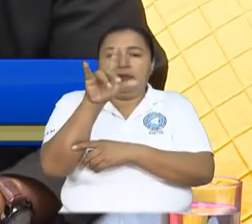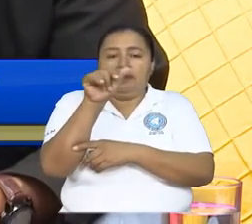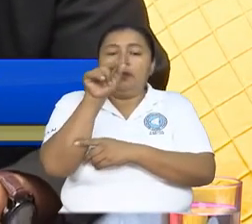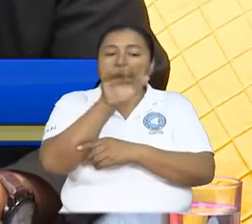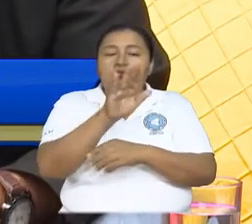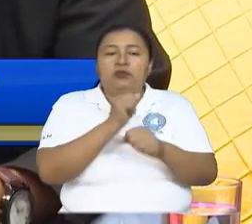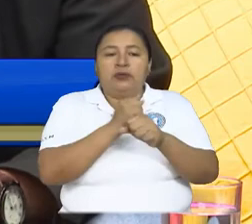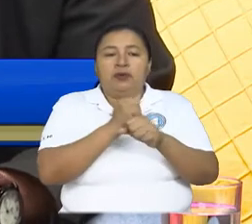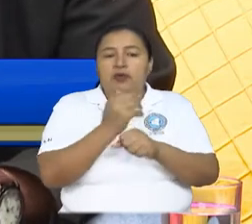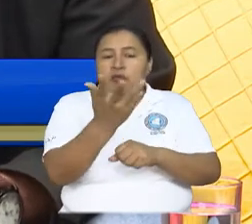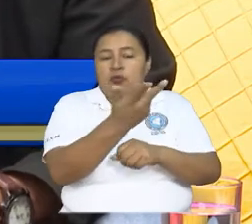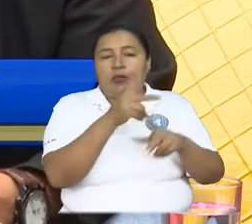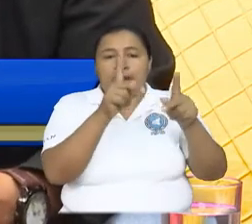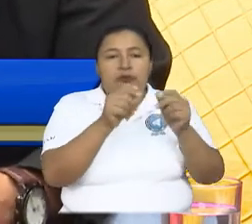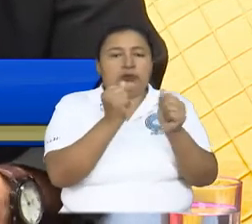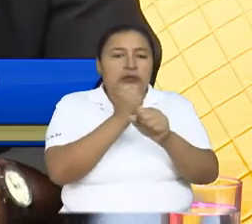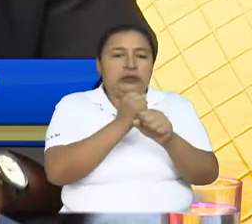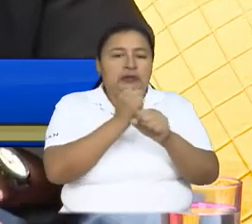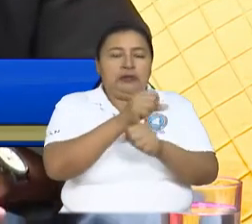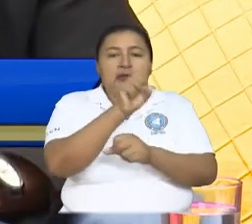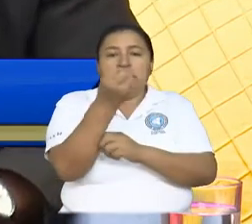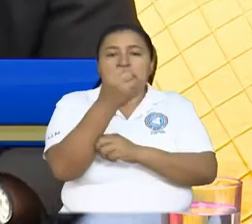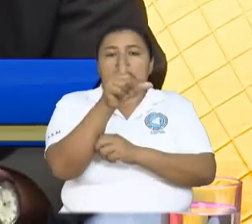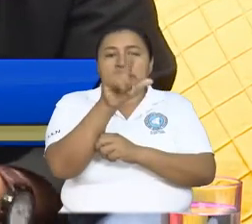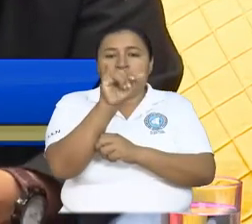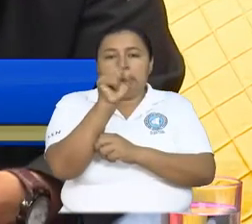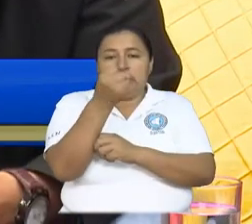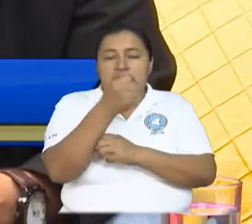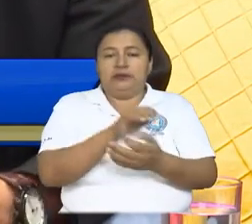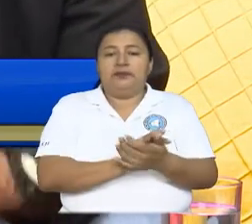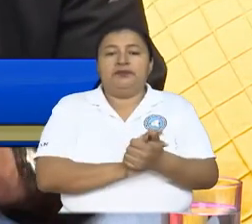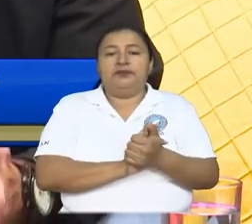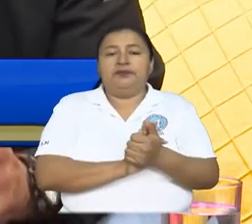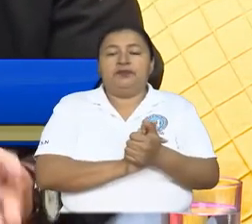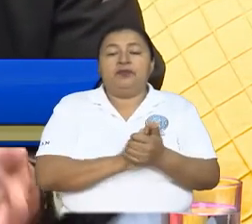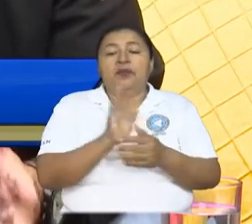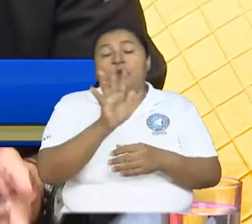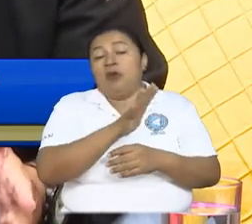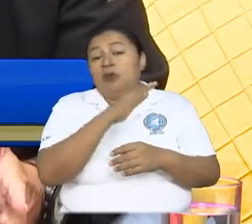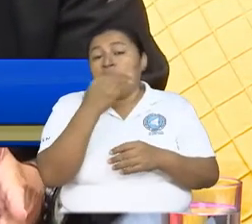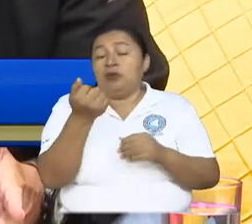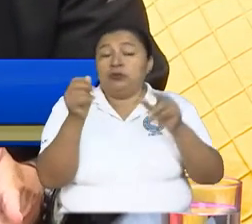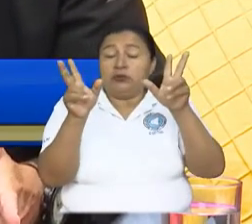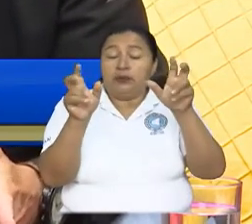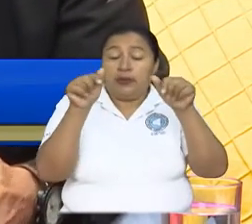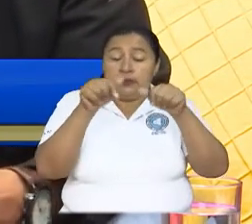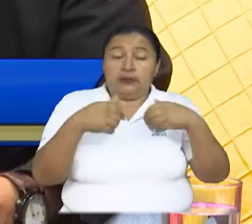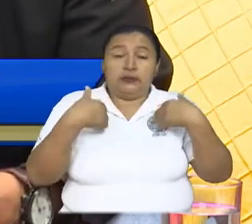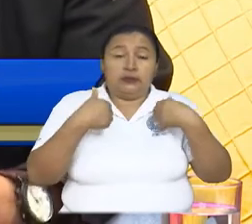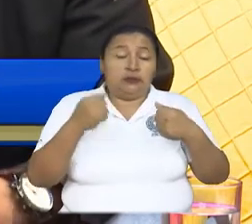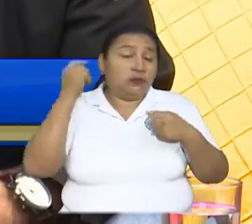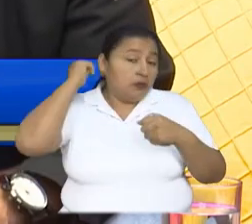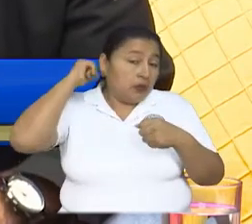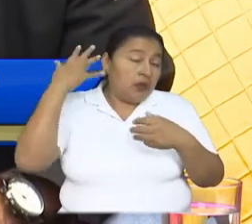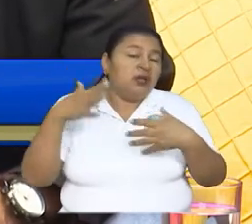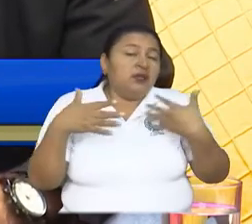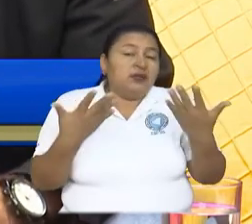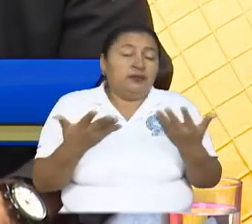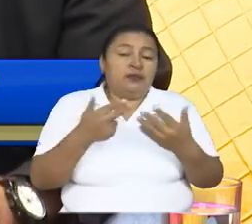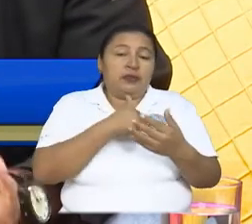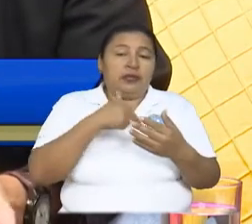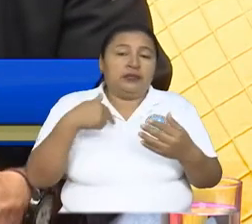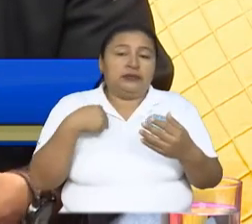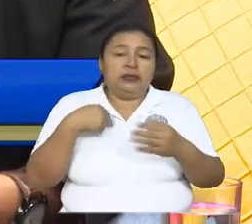a todos los compañeros del sinn live lo otro que surge en este tema de salud mental también en la elaboración